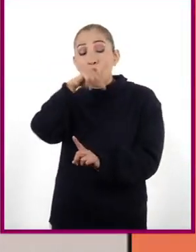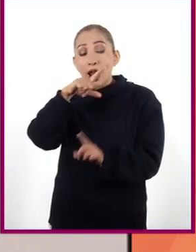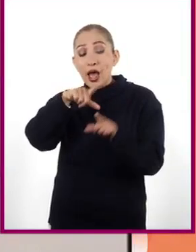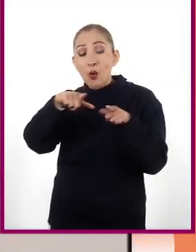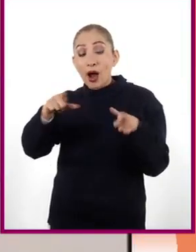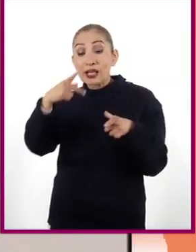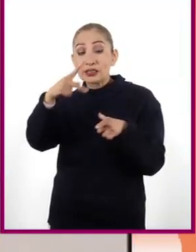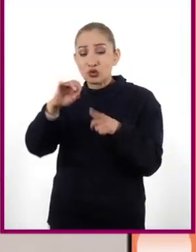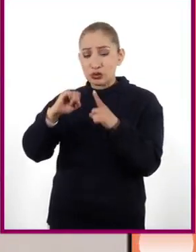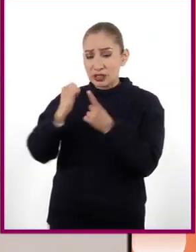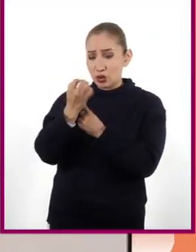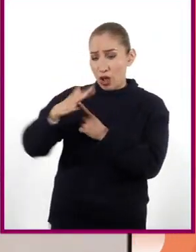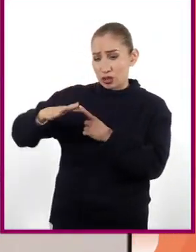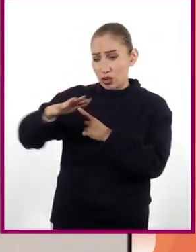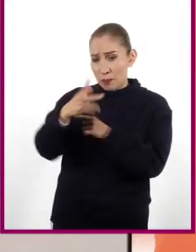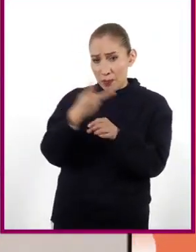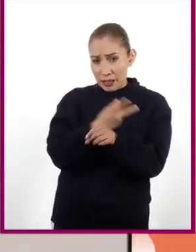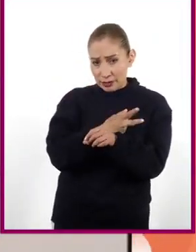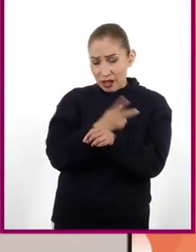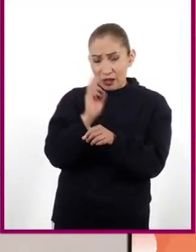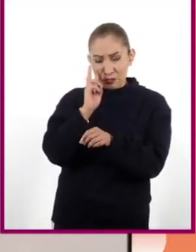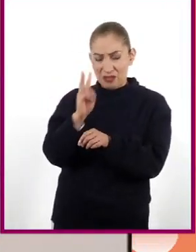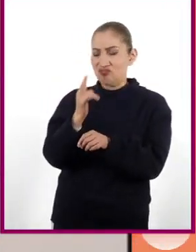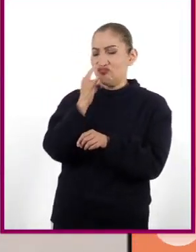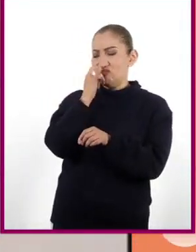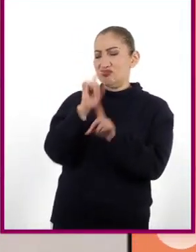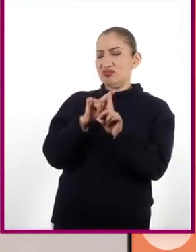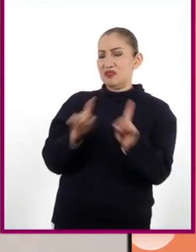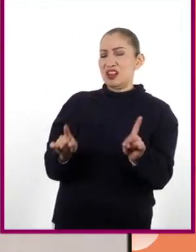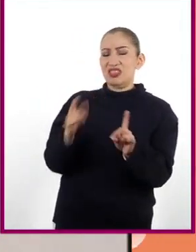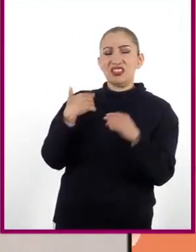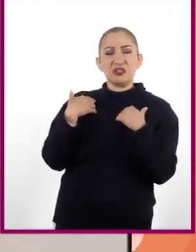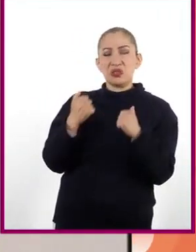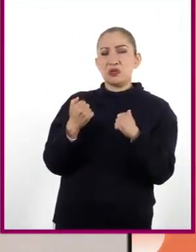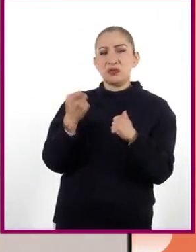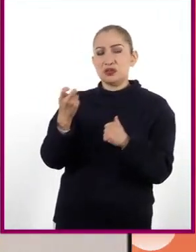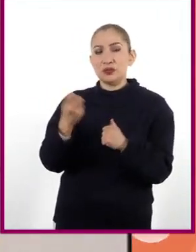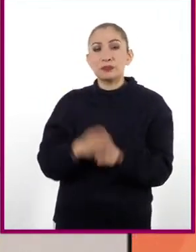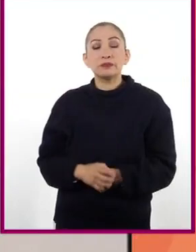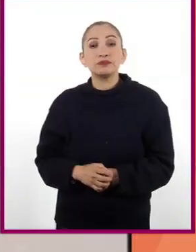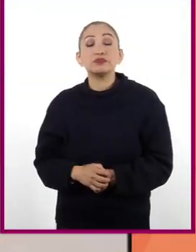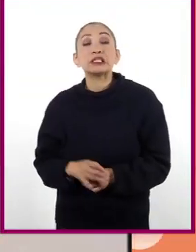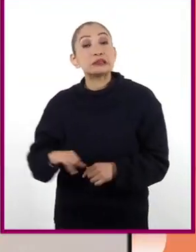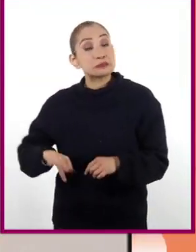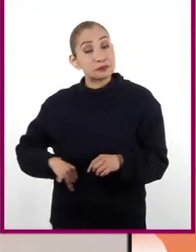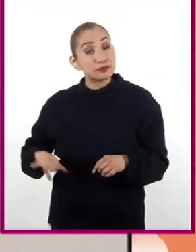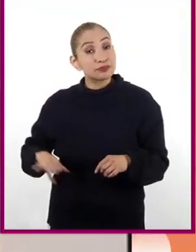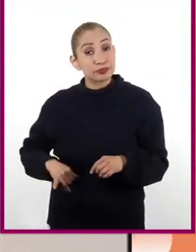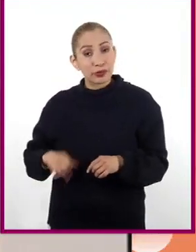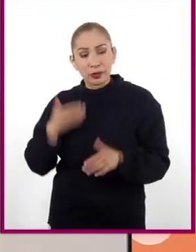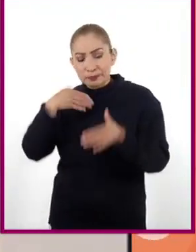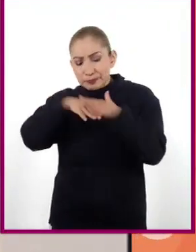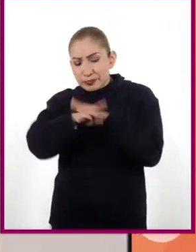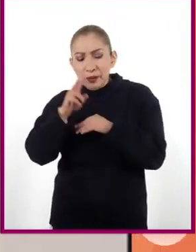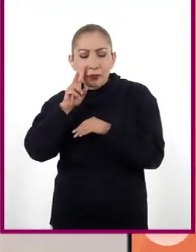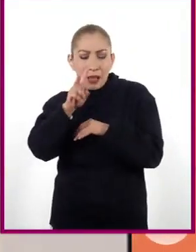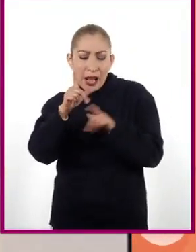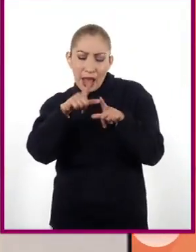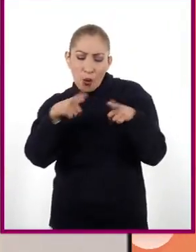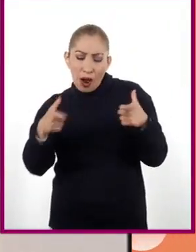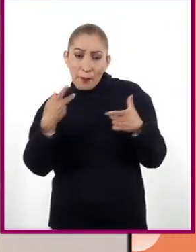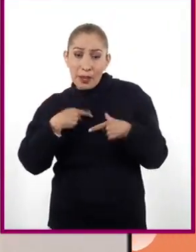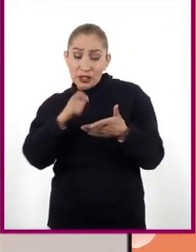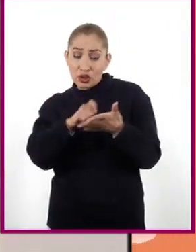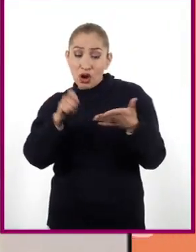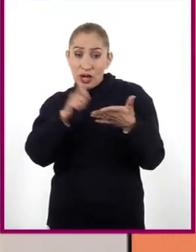y algunas de las circunstancias que atraviesa pueden parecernos ajenos o difíciles de comprender. Es interesante adentrarte en el lenguaje de